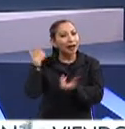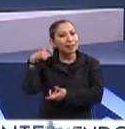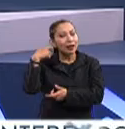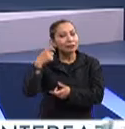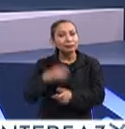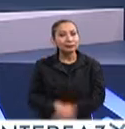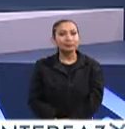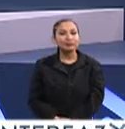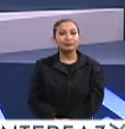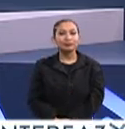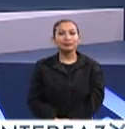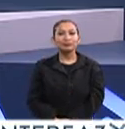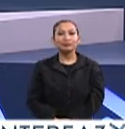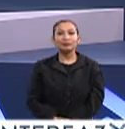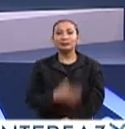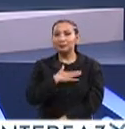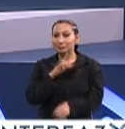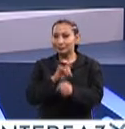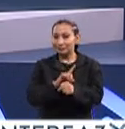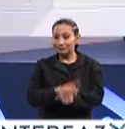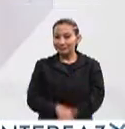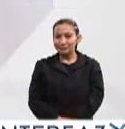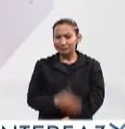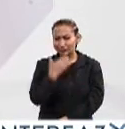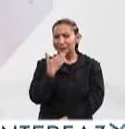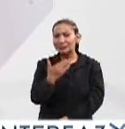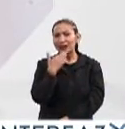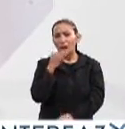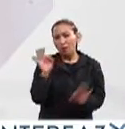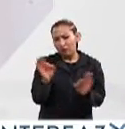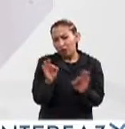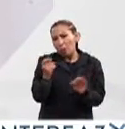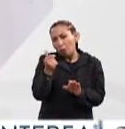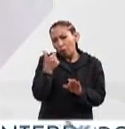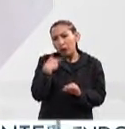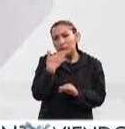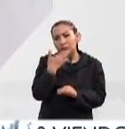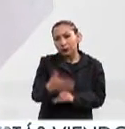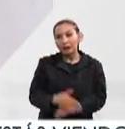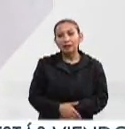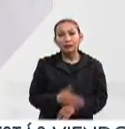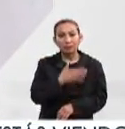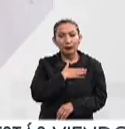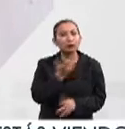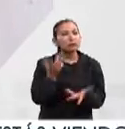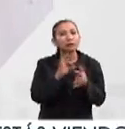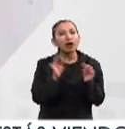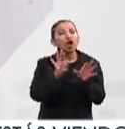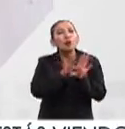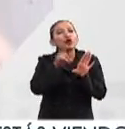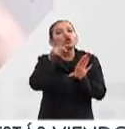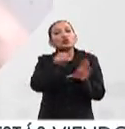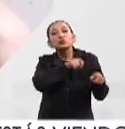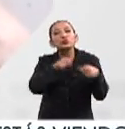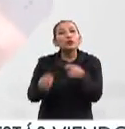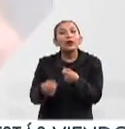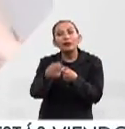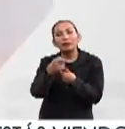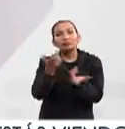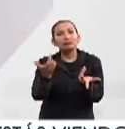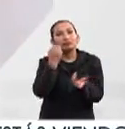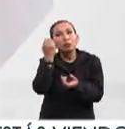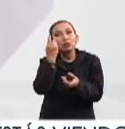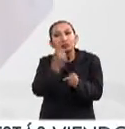Querétaro? Buenos días. Bien, un poco frío, pero bien. Qué bueno. Cuéntanos, ¿cómo pudiste acceder a esta